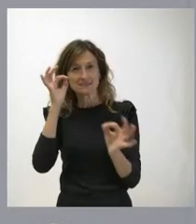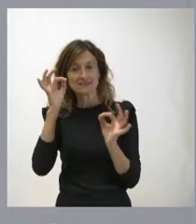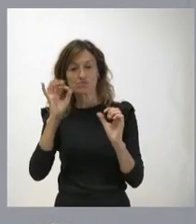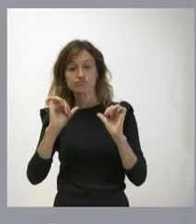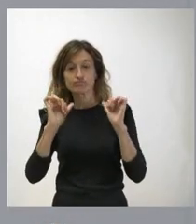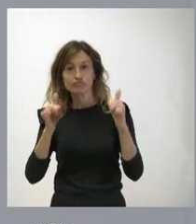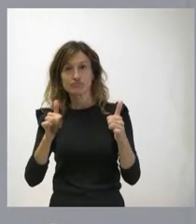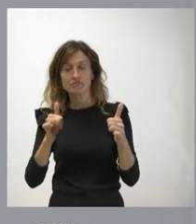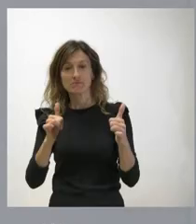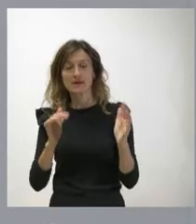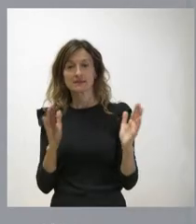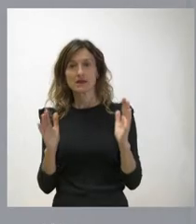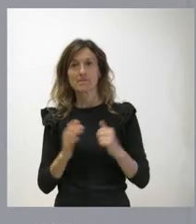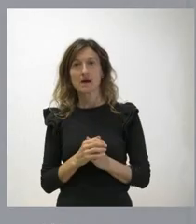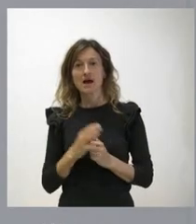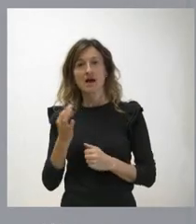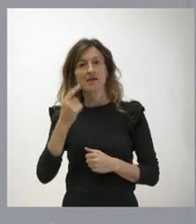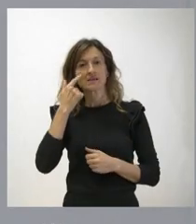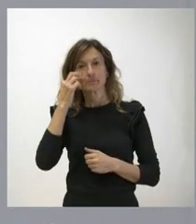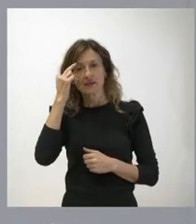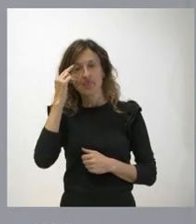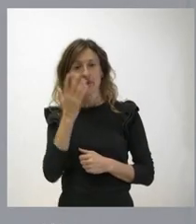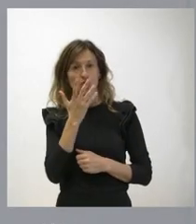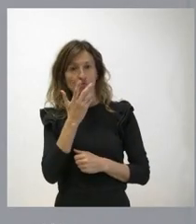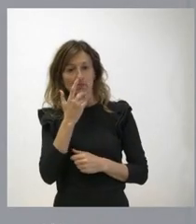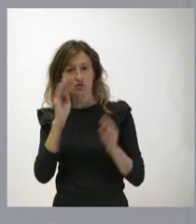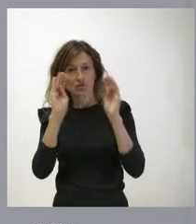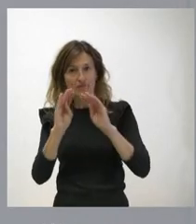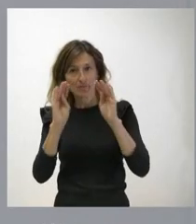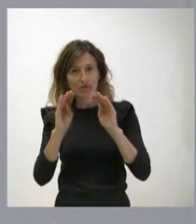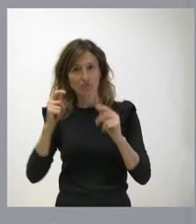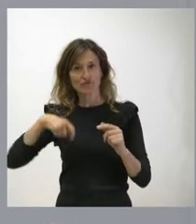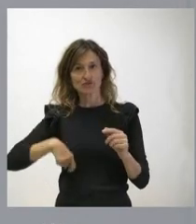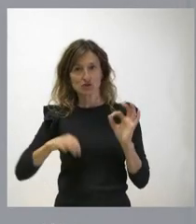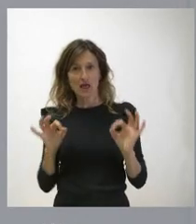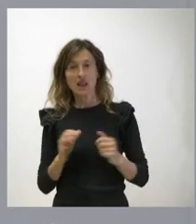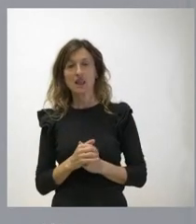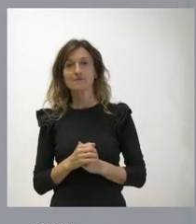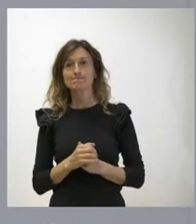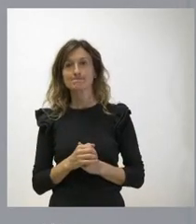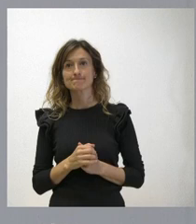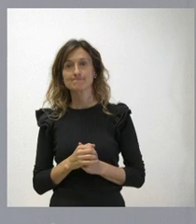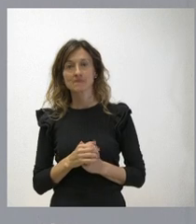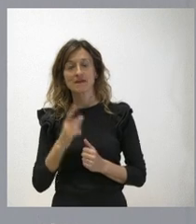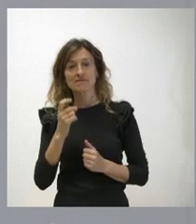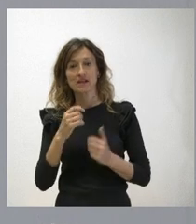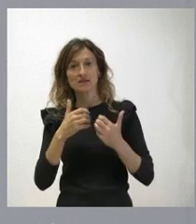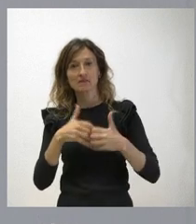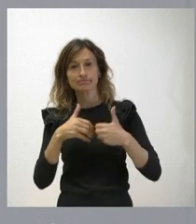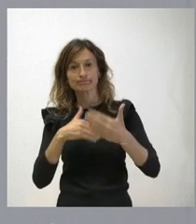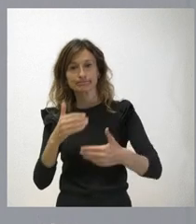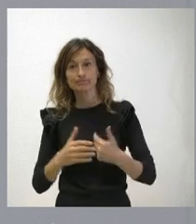de su puesta en marcha una cierta experiencia conocimiento formación profesional que hace falta ponerlo en marcha